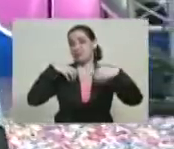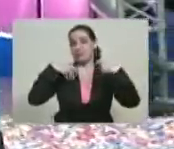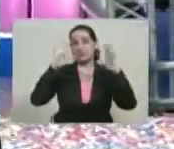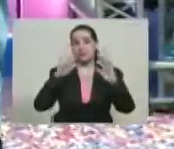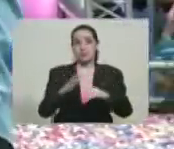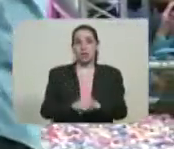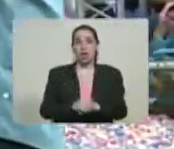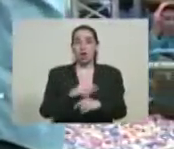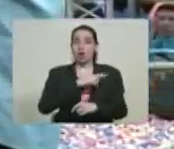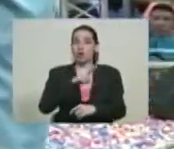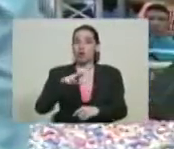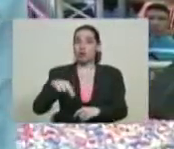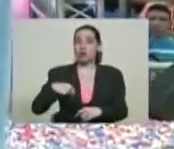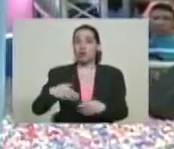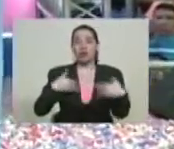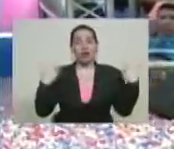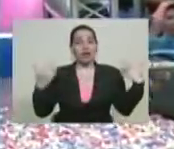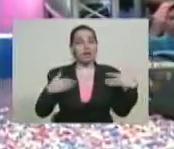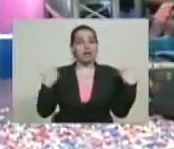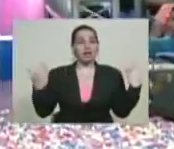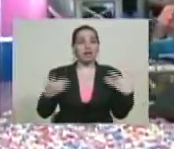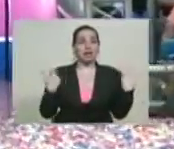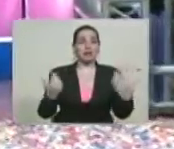somos alegría.